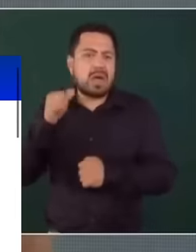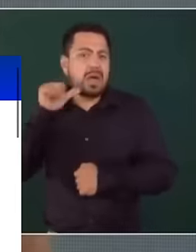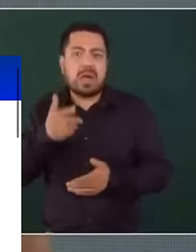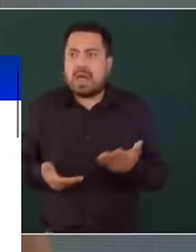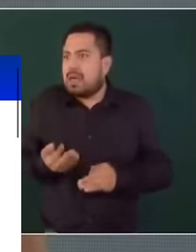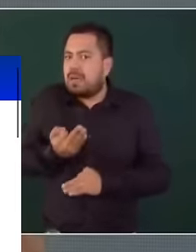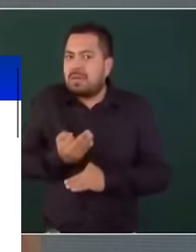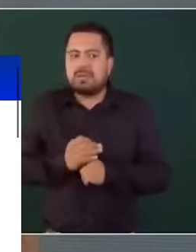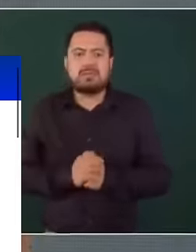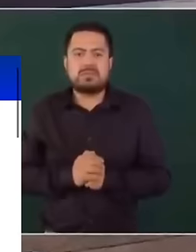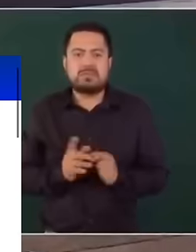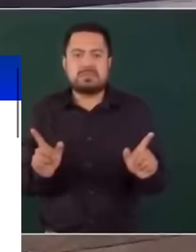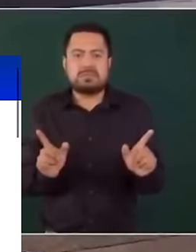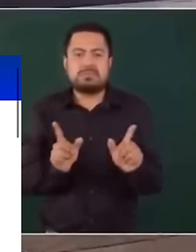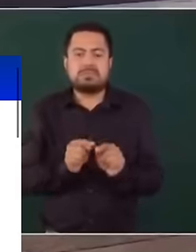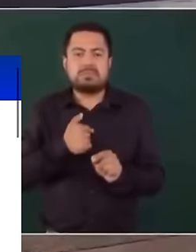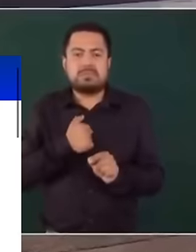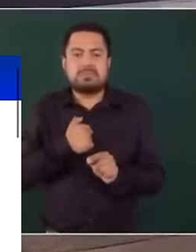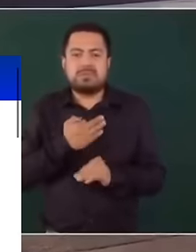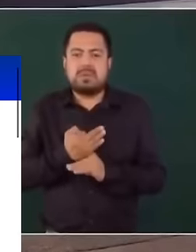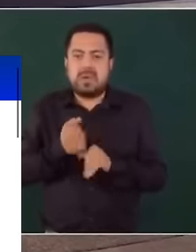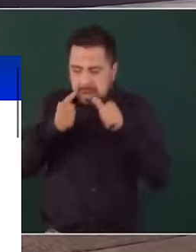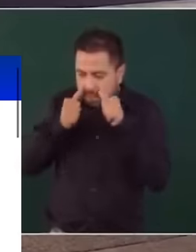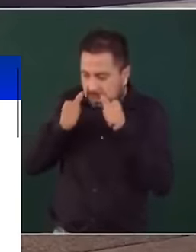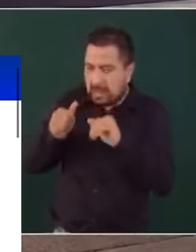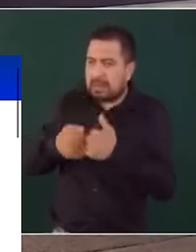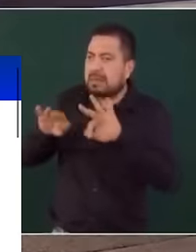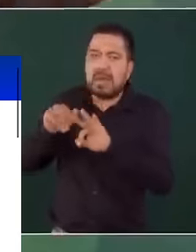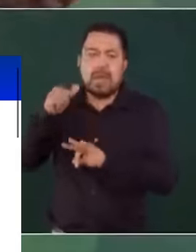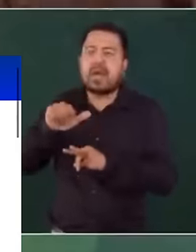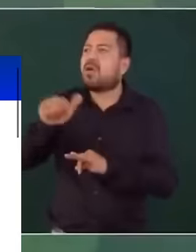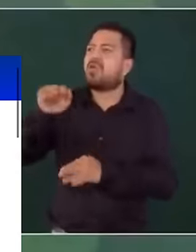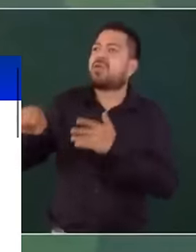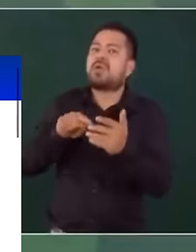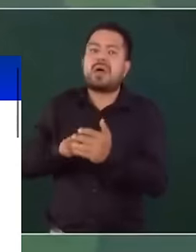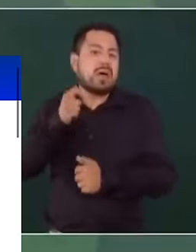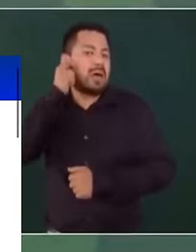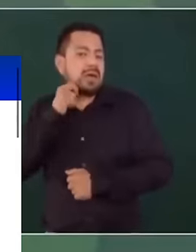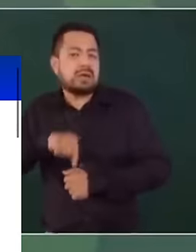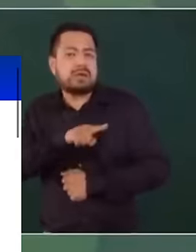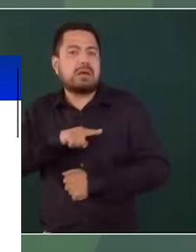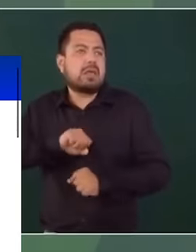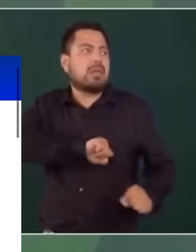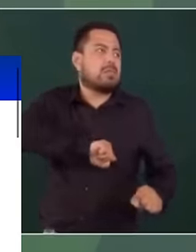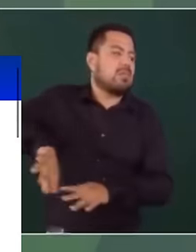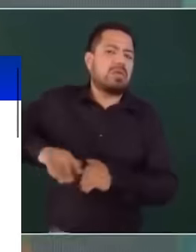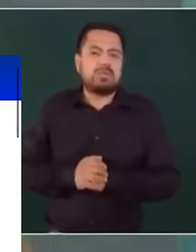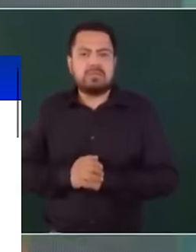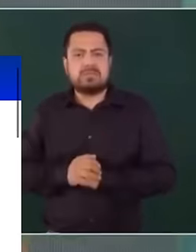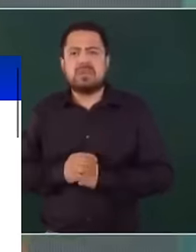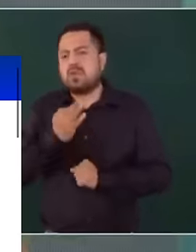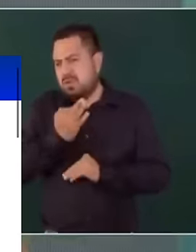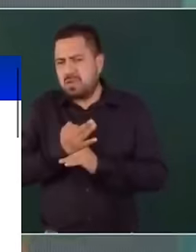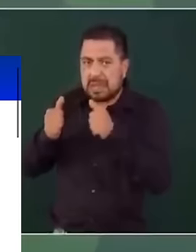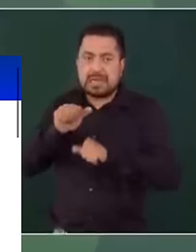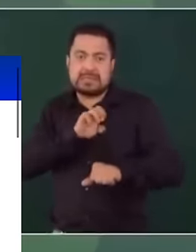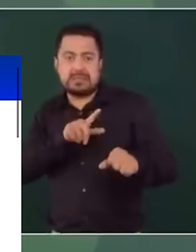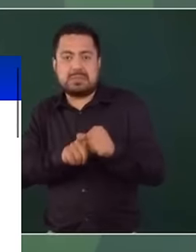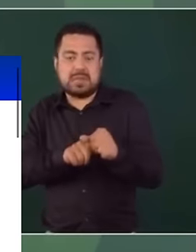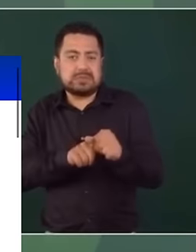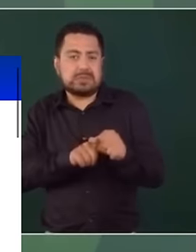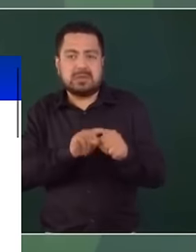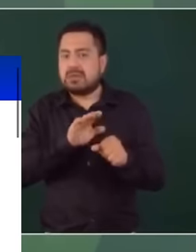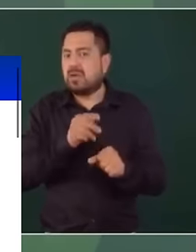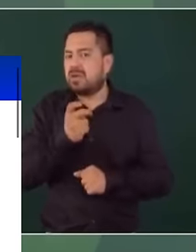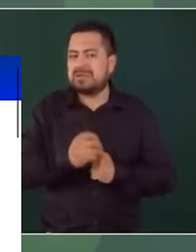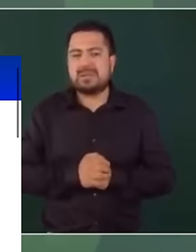ahora, de que nada más estamos atendiendo Acapulco, pero que hay otras partes de Guerrero que están abandonadas. Pues vamos a atender todo Guerrero. Y por